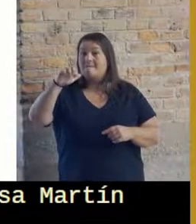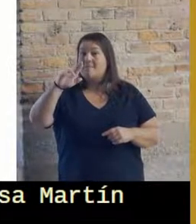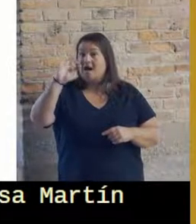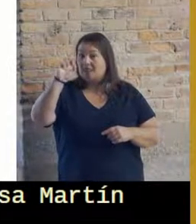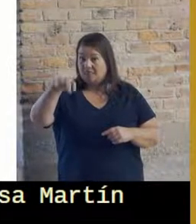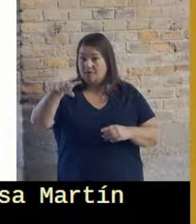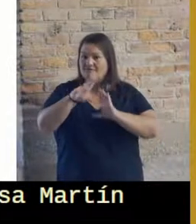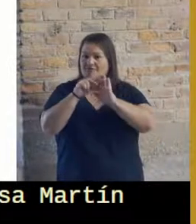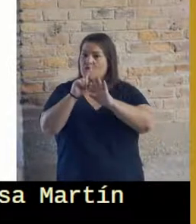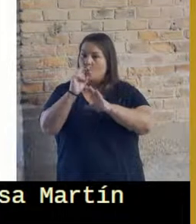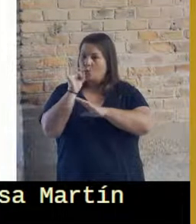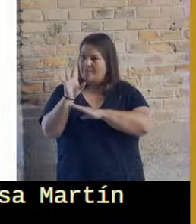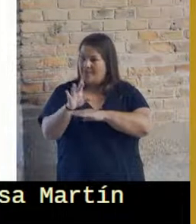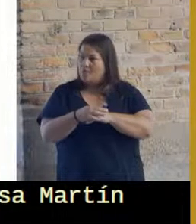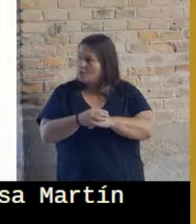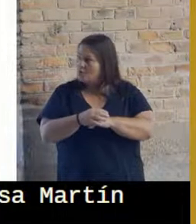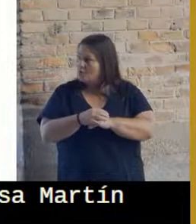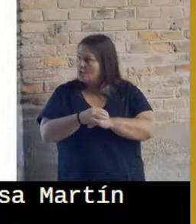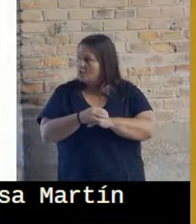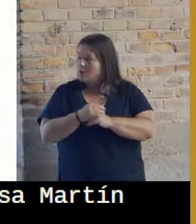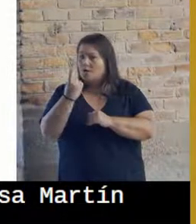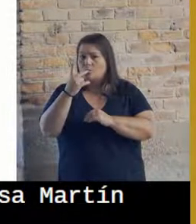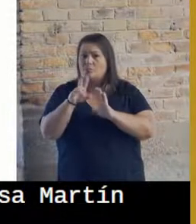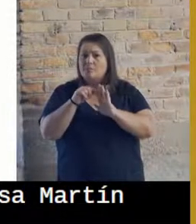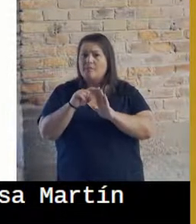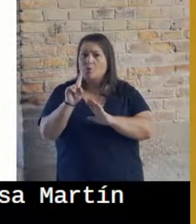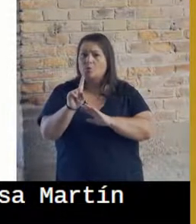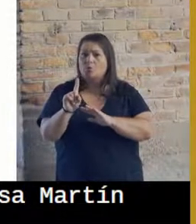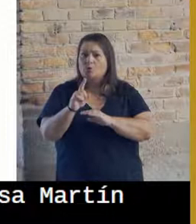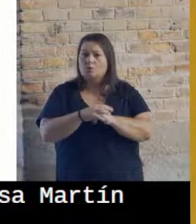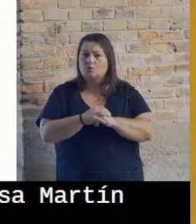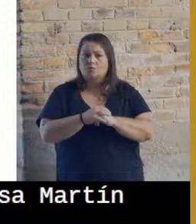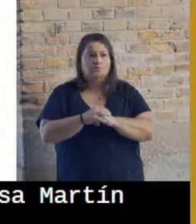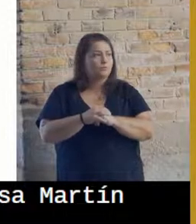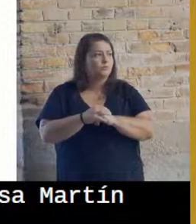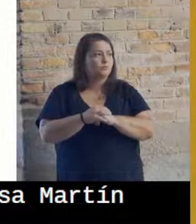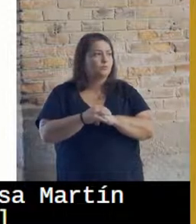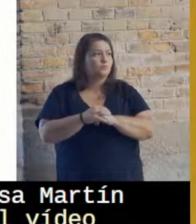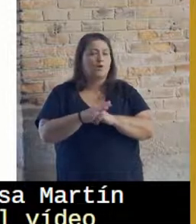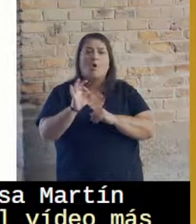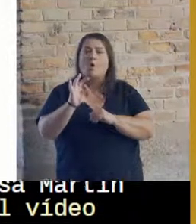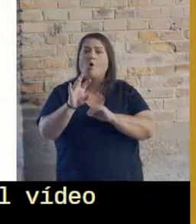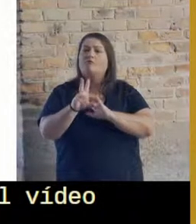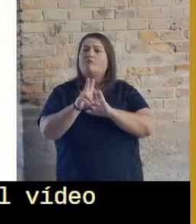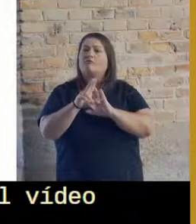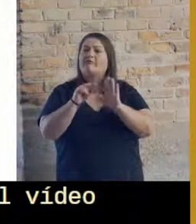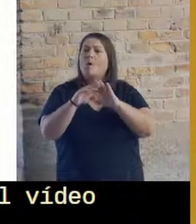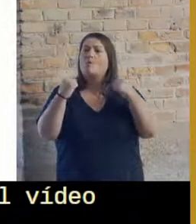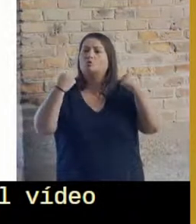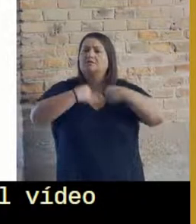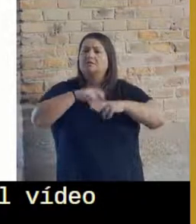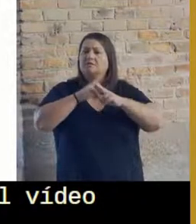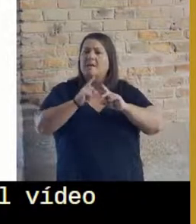vídeo uno el hay un vídeo uno o el vídeo mochila